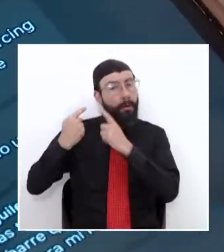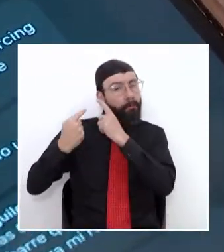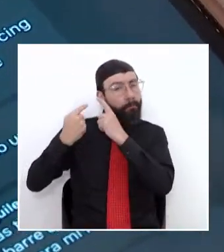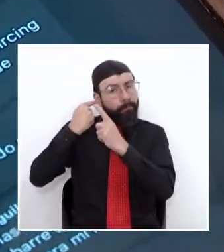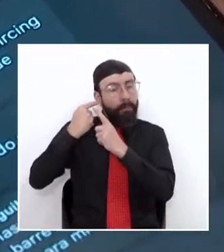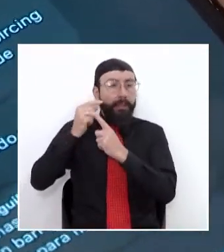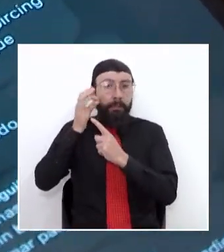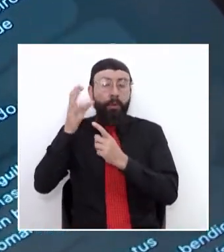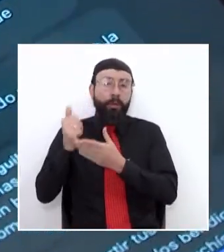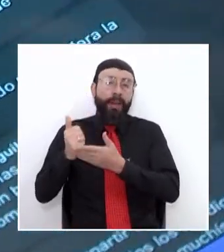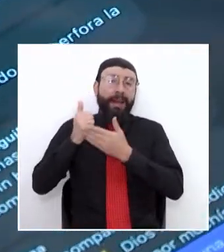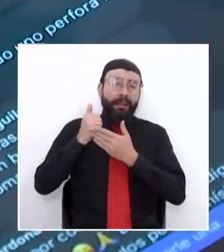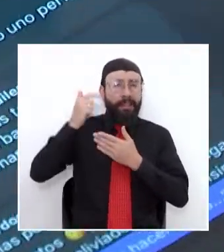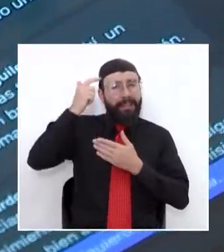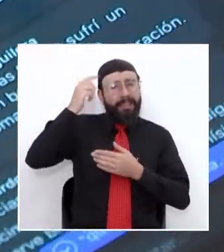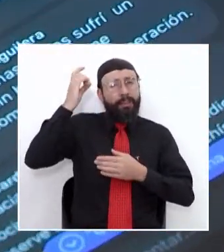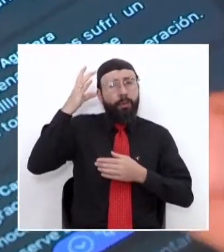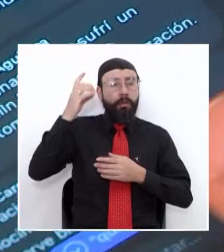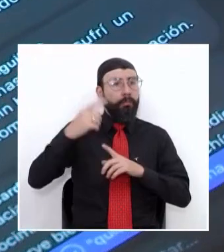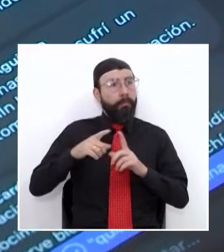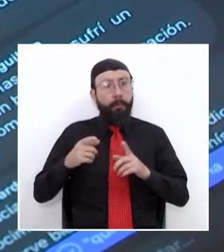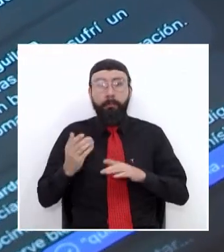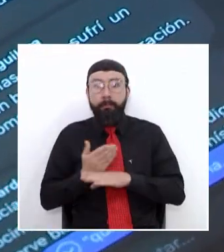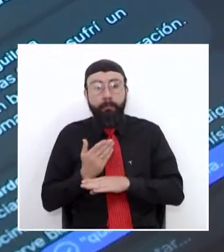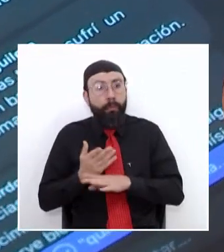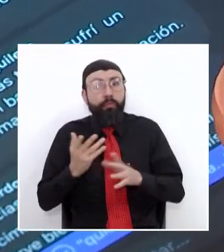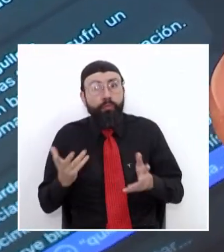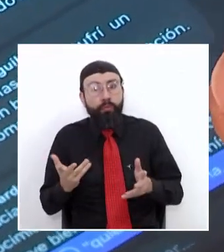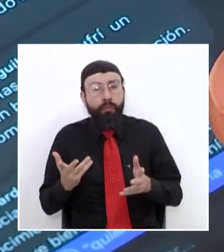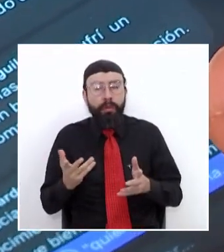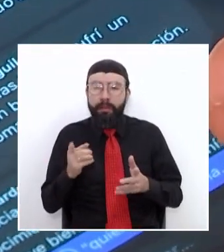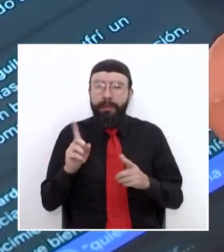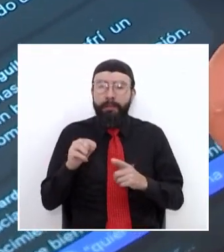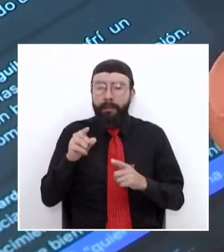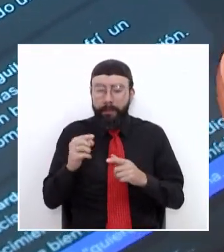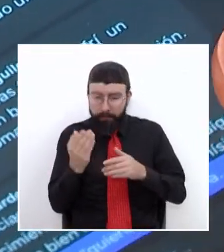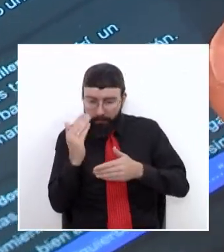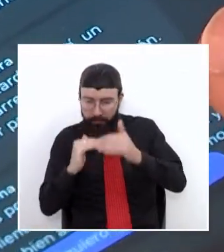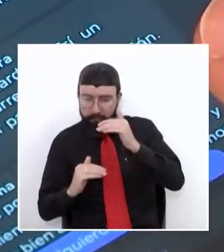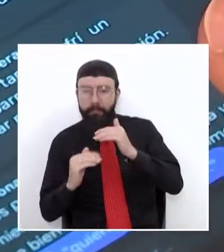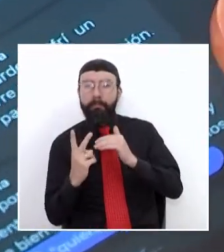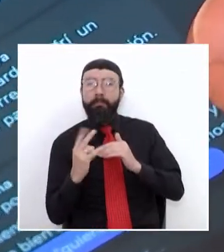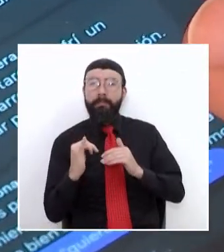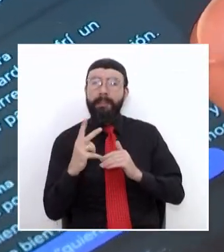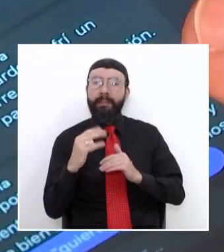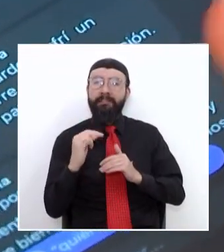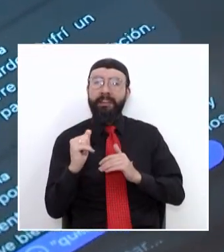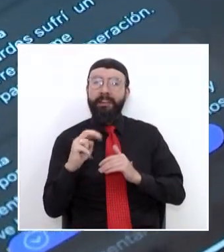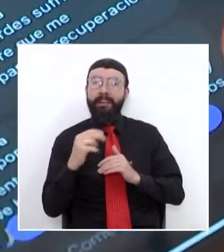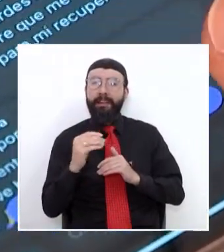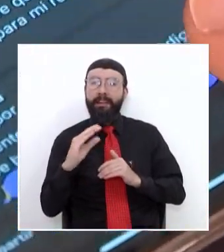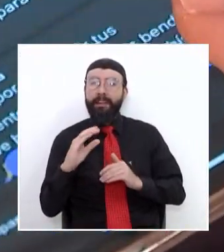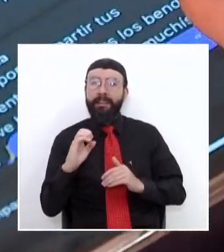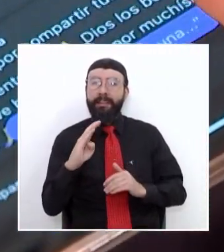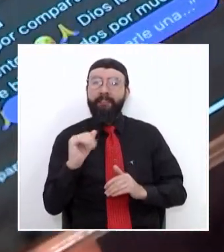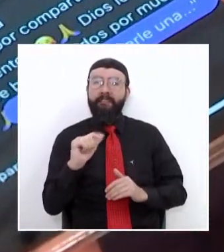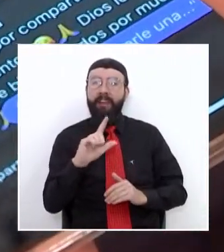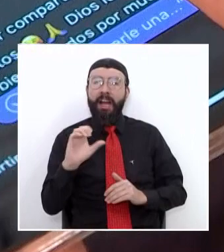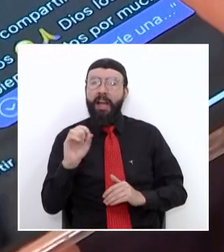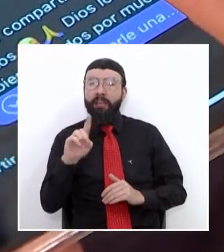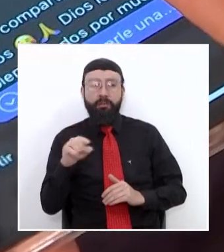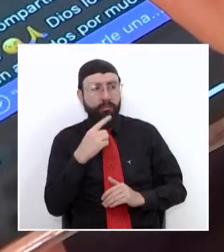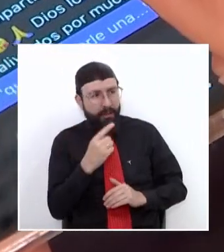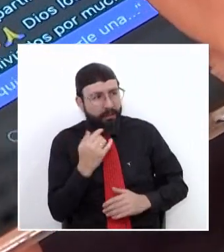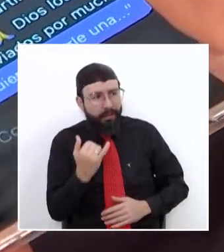migraña. ¿Qué consecuencias puedo tener? Y también pregunta ahí debajito Viviana Ceballos, el problema cuando se le